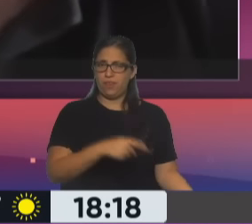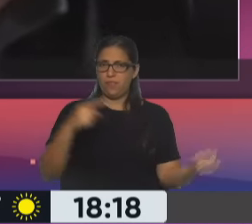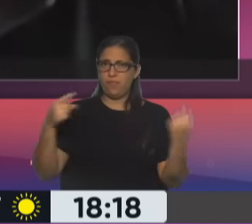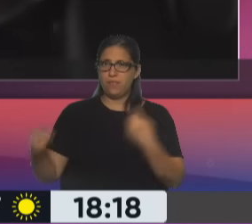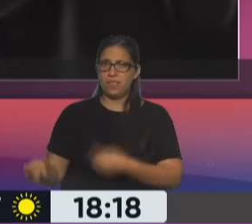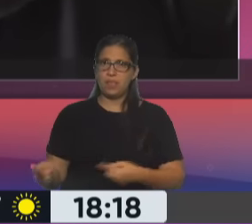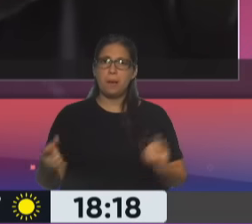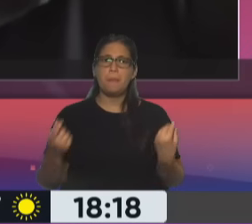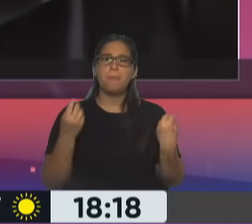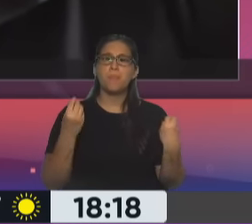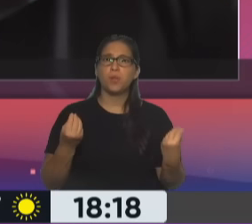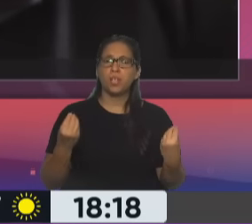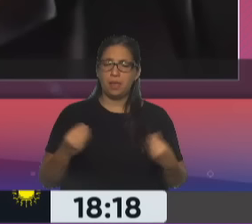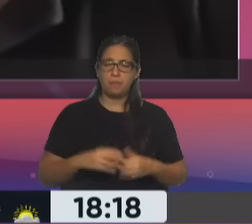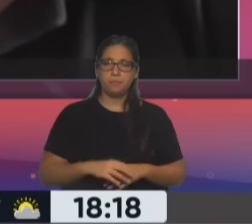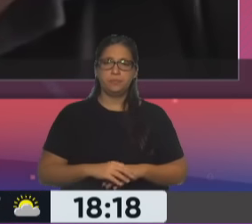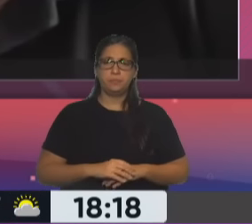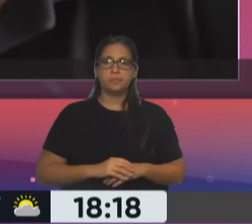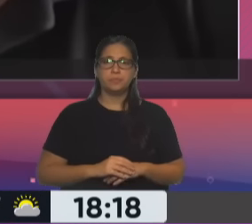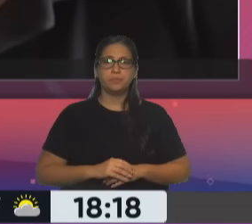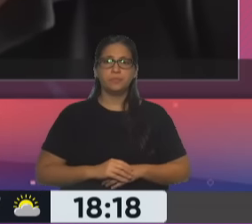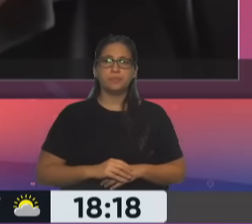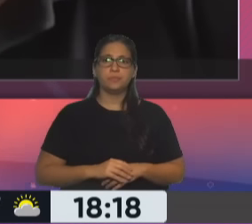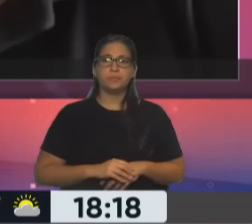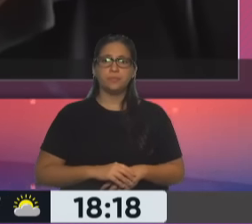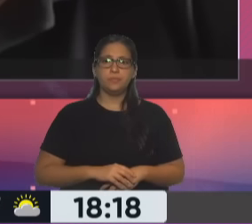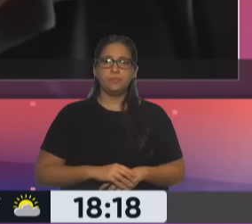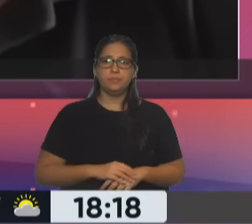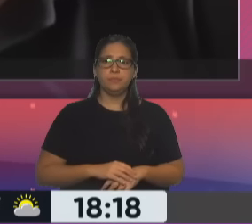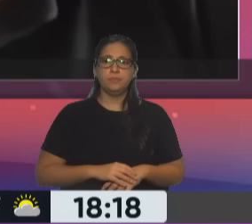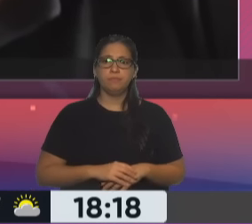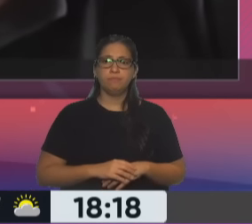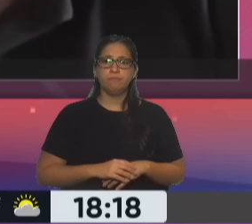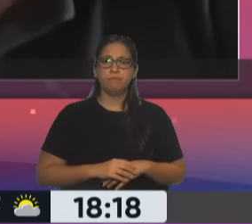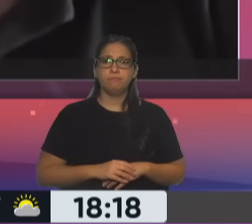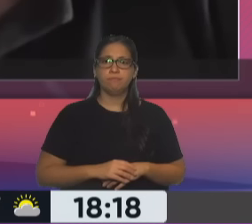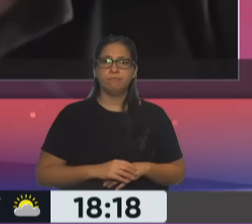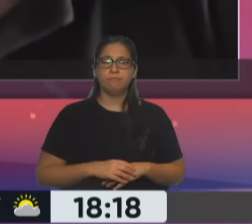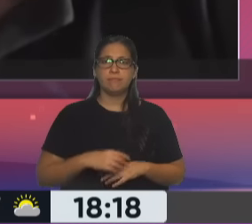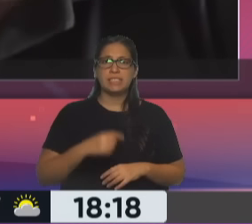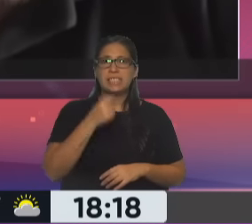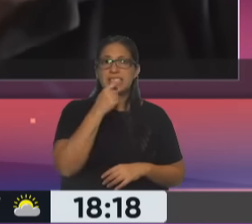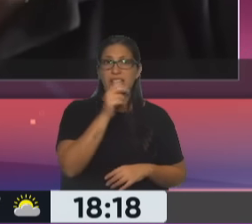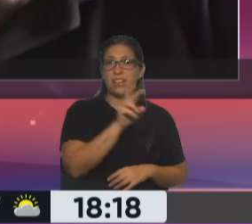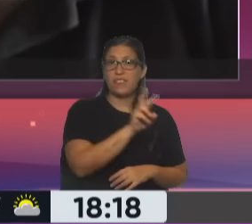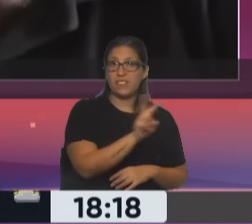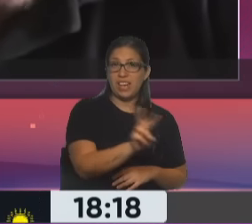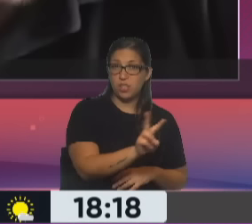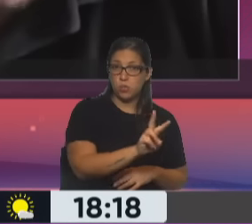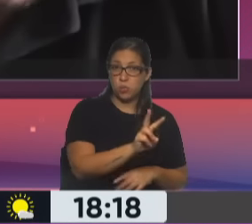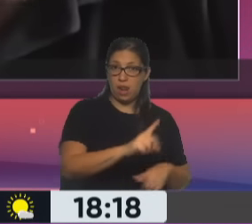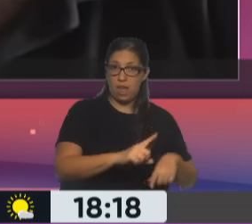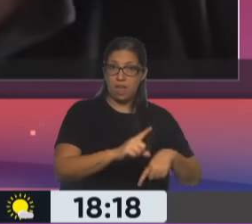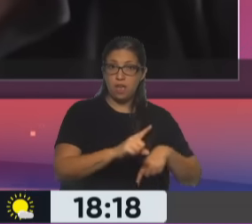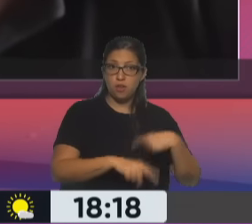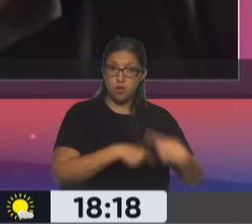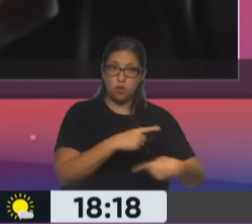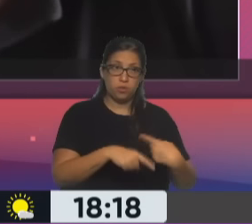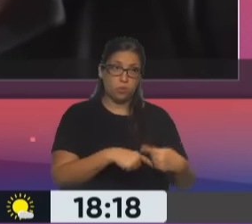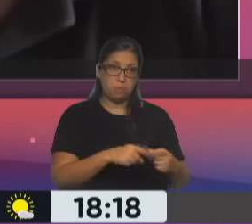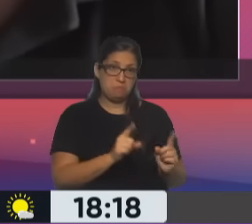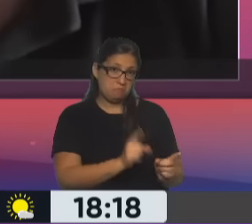que se va agudizando minuto a minuto. Sí, yo creo que si Venezuela sigue, porque todavía sigue prácticamente igual,